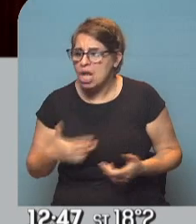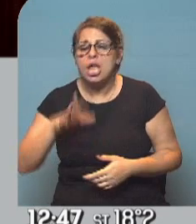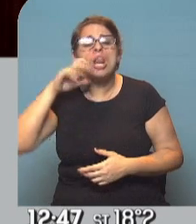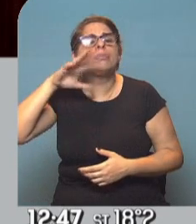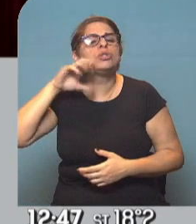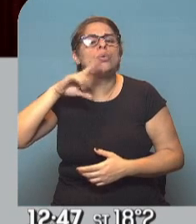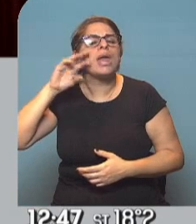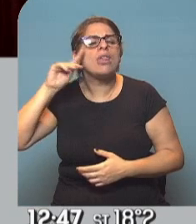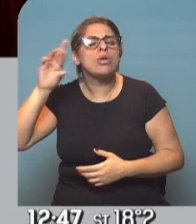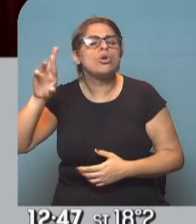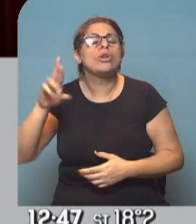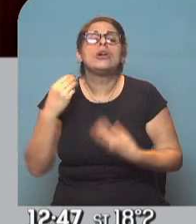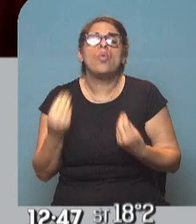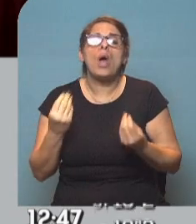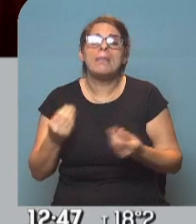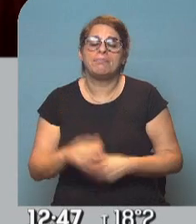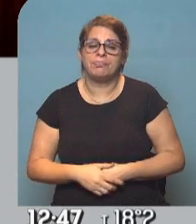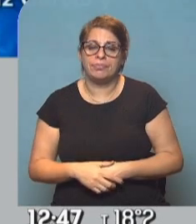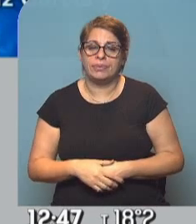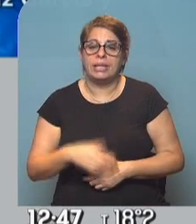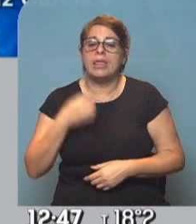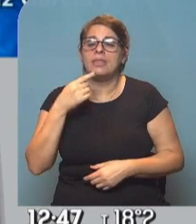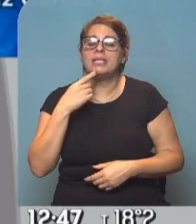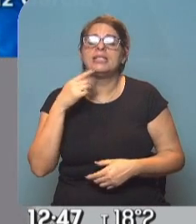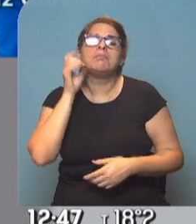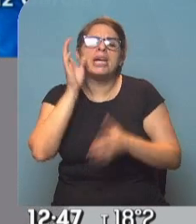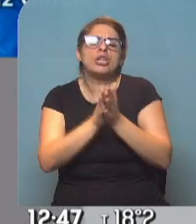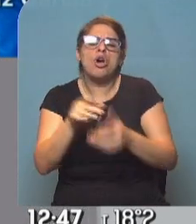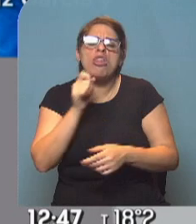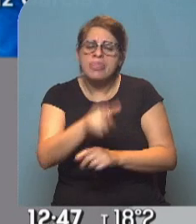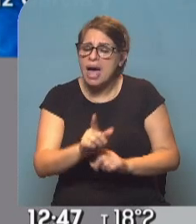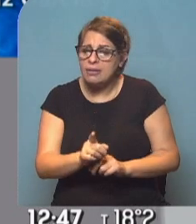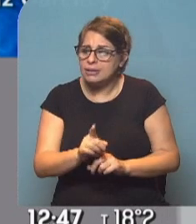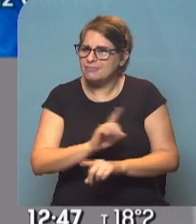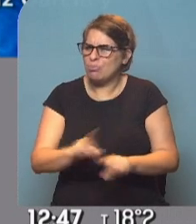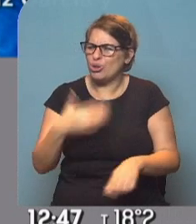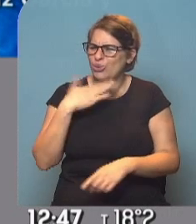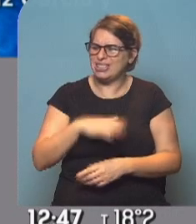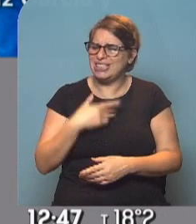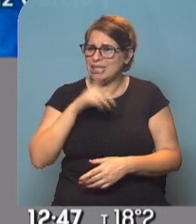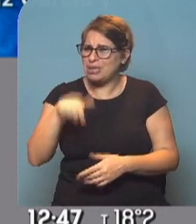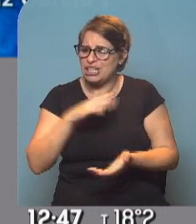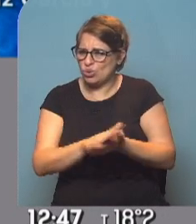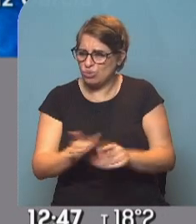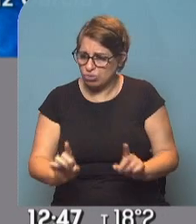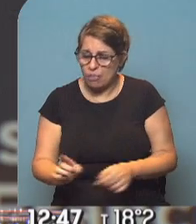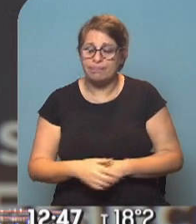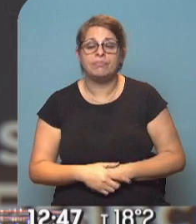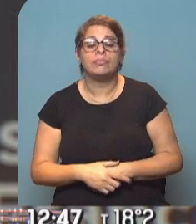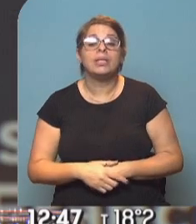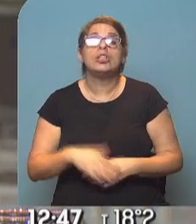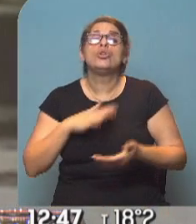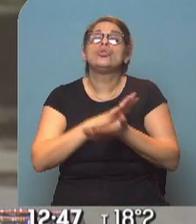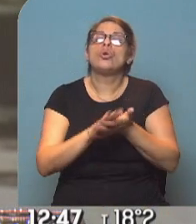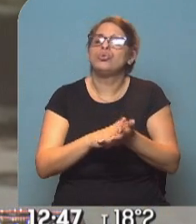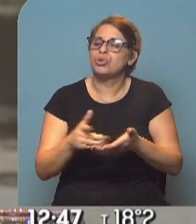esta de indultar o de amnistiar, tampoco uno entiende que va a resolver el tema, digamos. No va a resolver